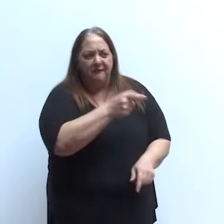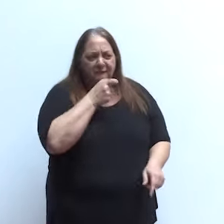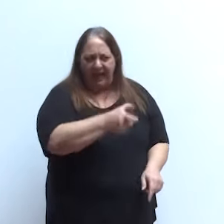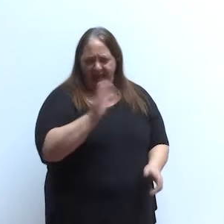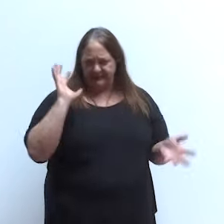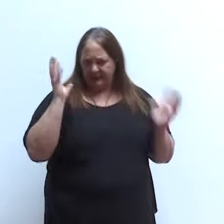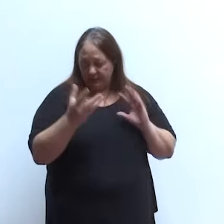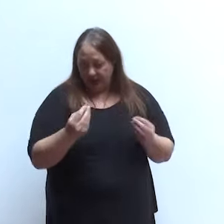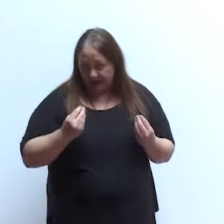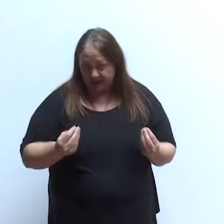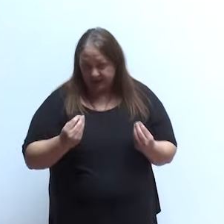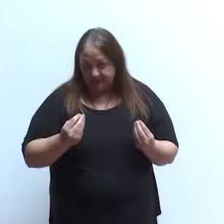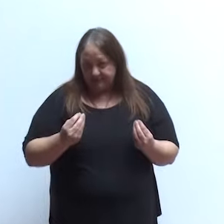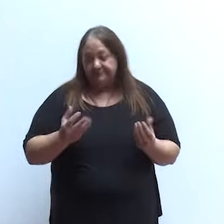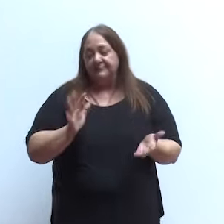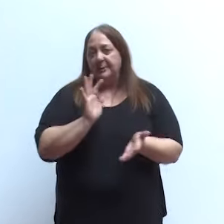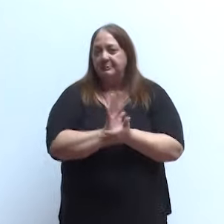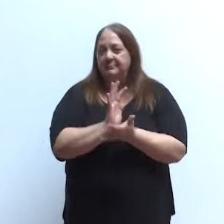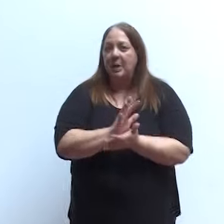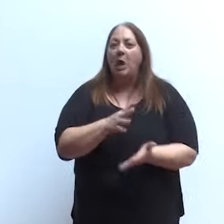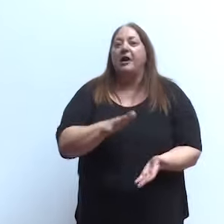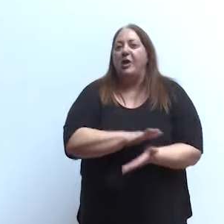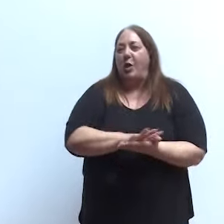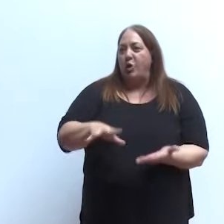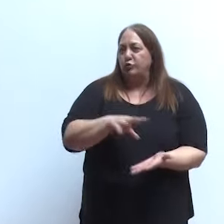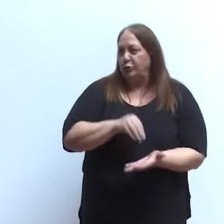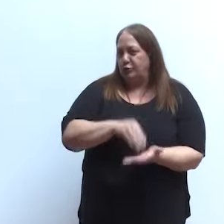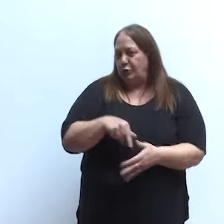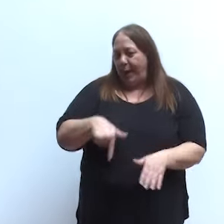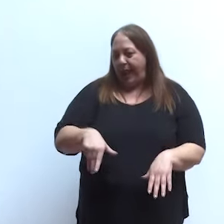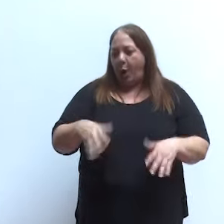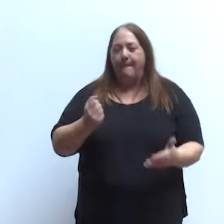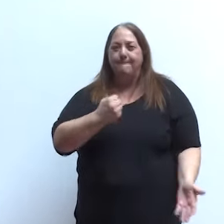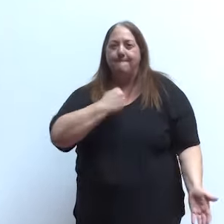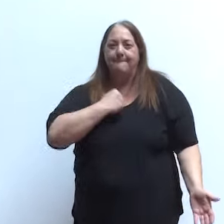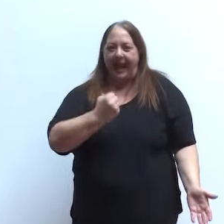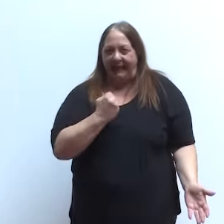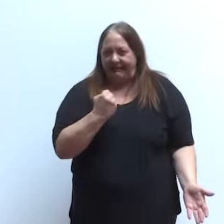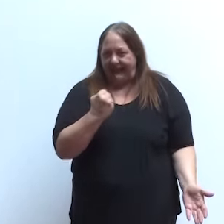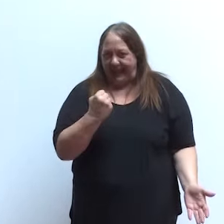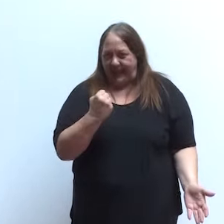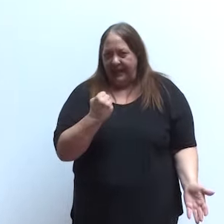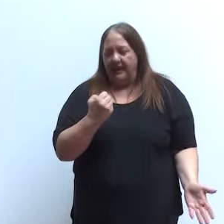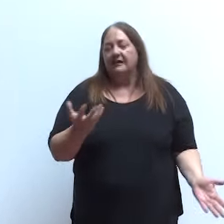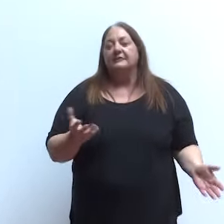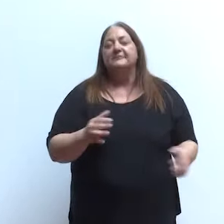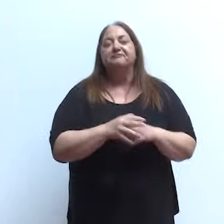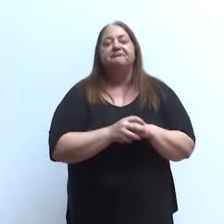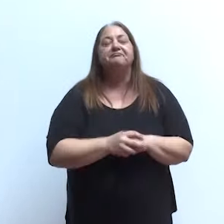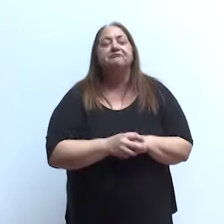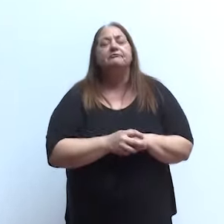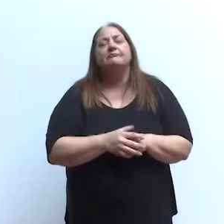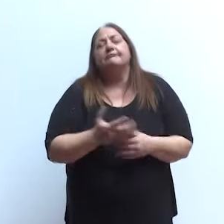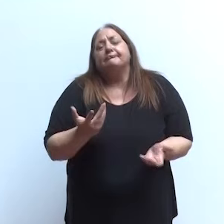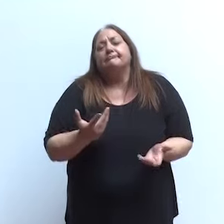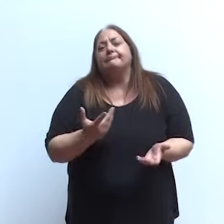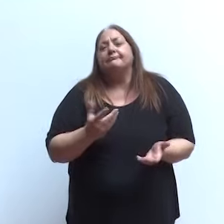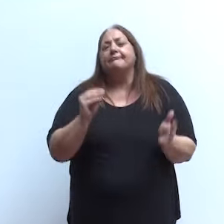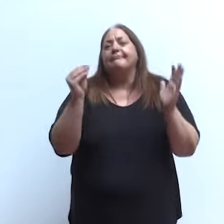que supo entender el subsuelo de la patria Rebelde su levado no digo para ponerlo con algunas